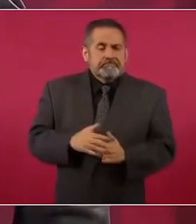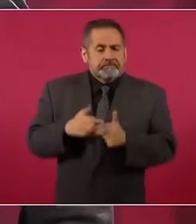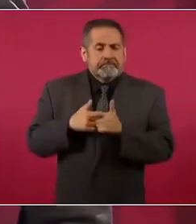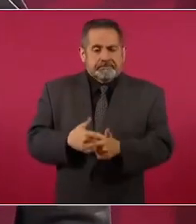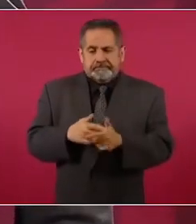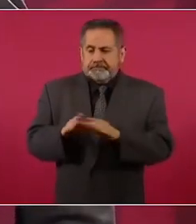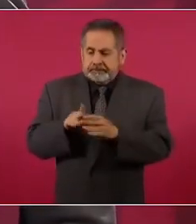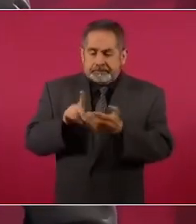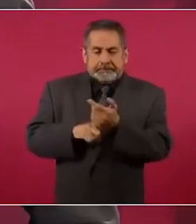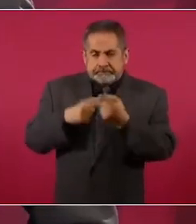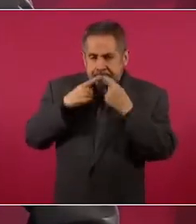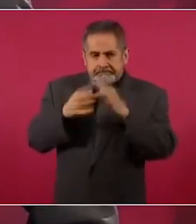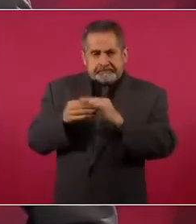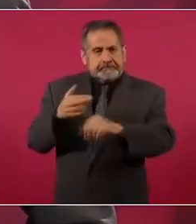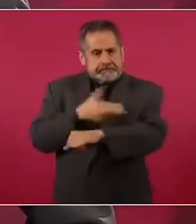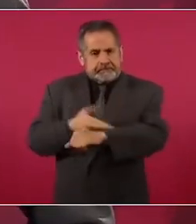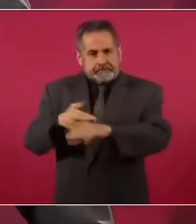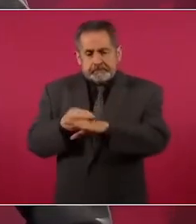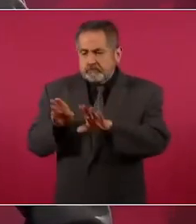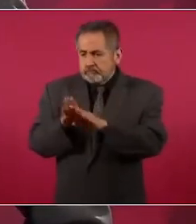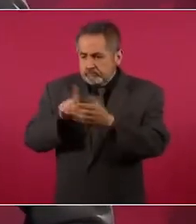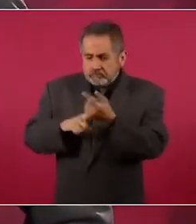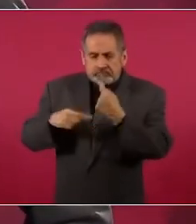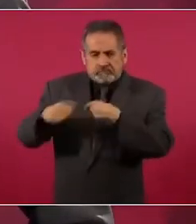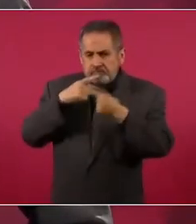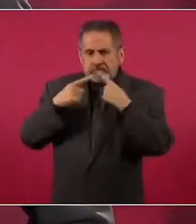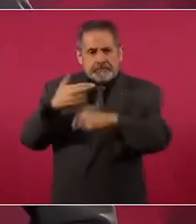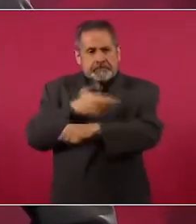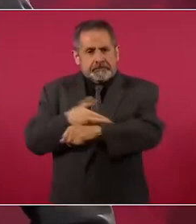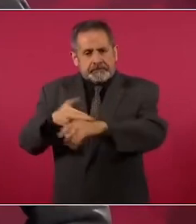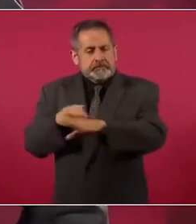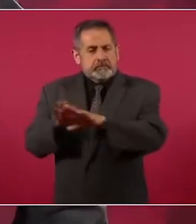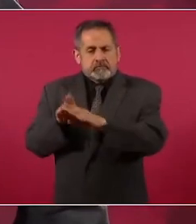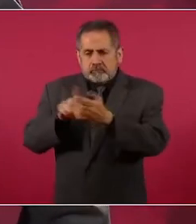porque era establecer una auténtica democracia y acabar